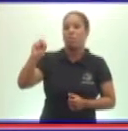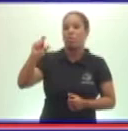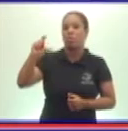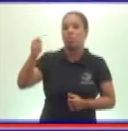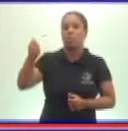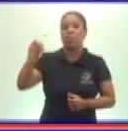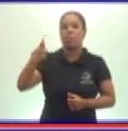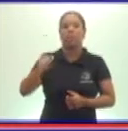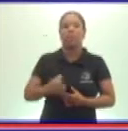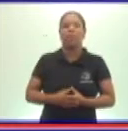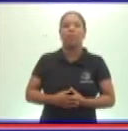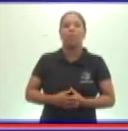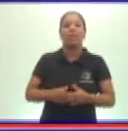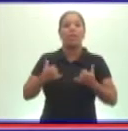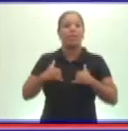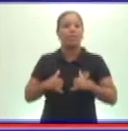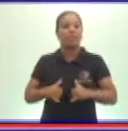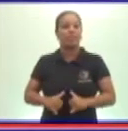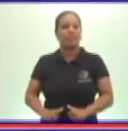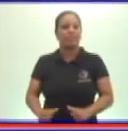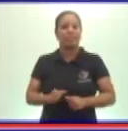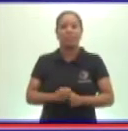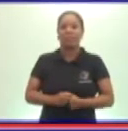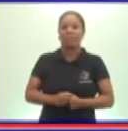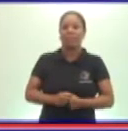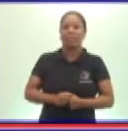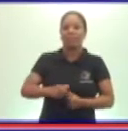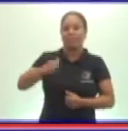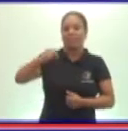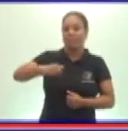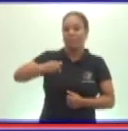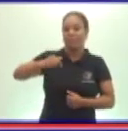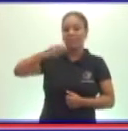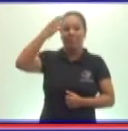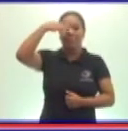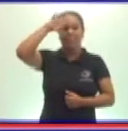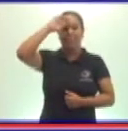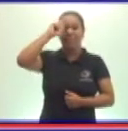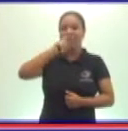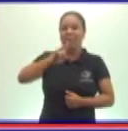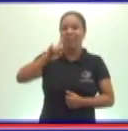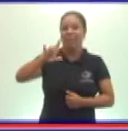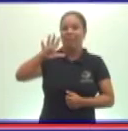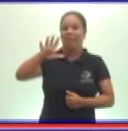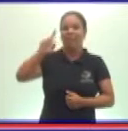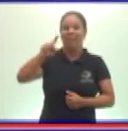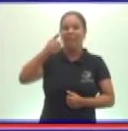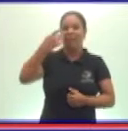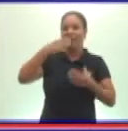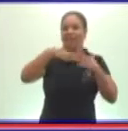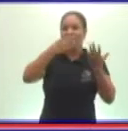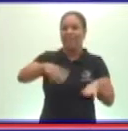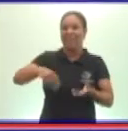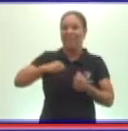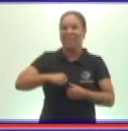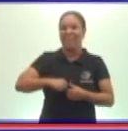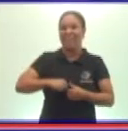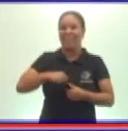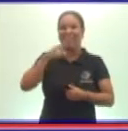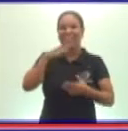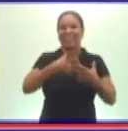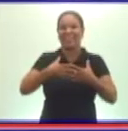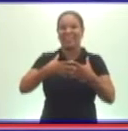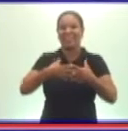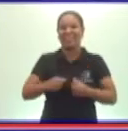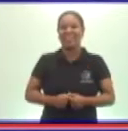Calderón. Nace en Encrucijada en 1939 y, como ya lo habíamos dicho, muere en Miami en 1978. Es de